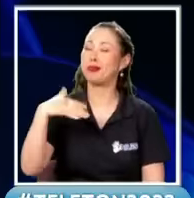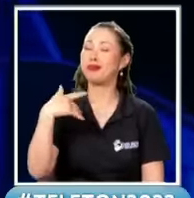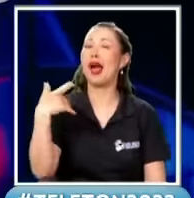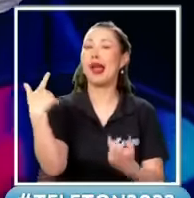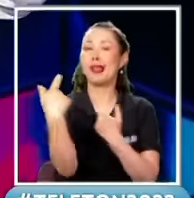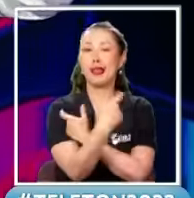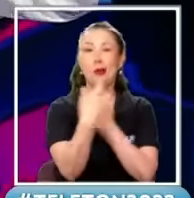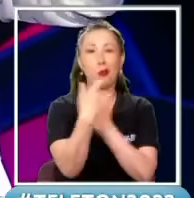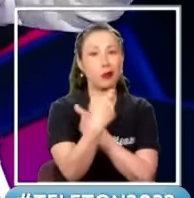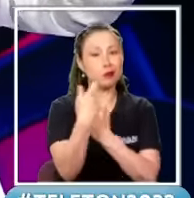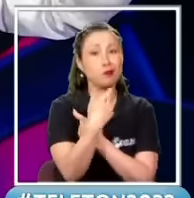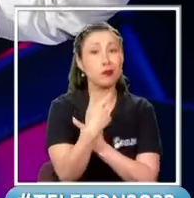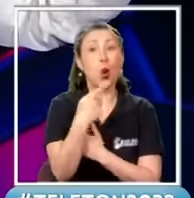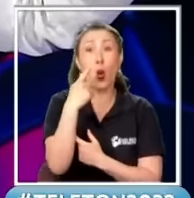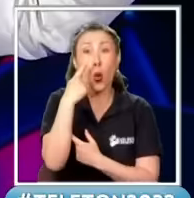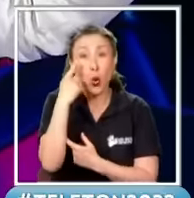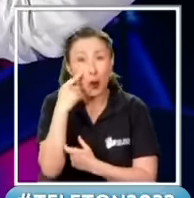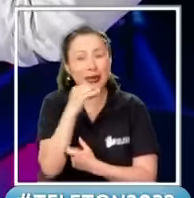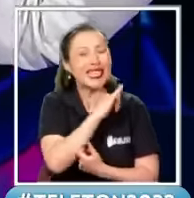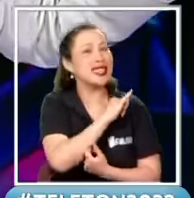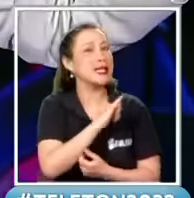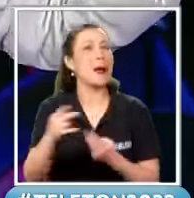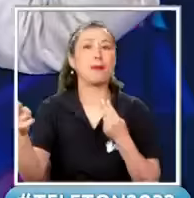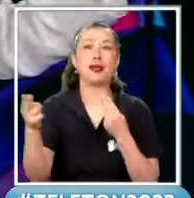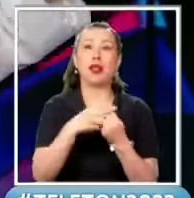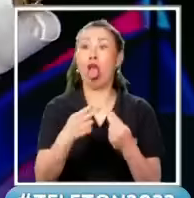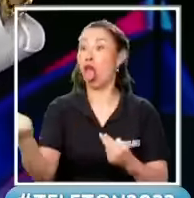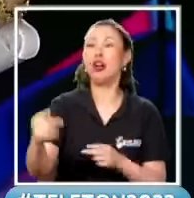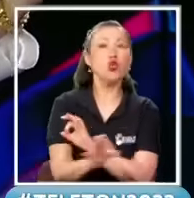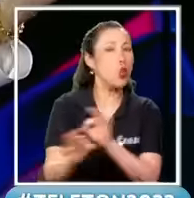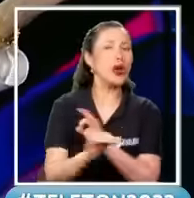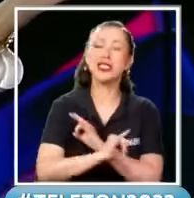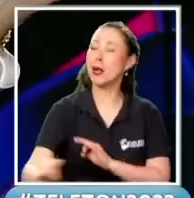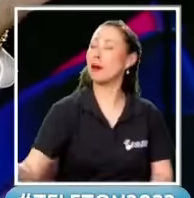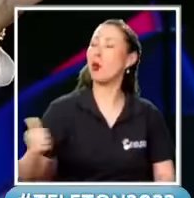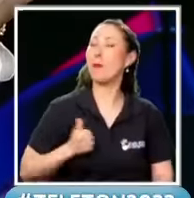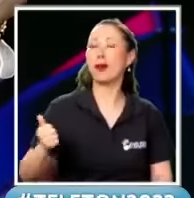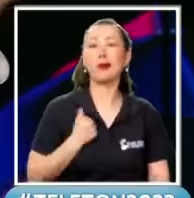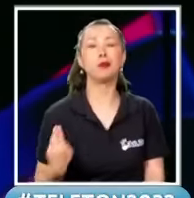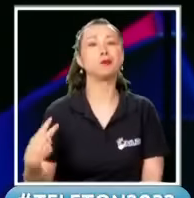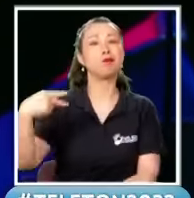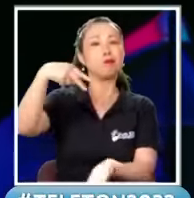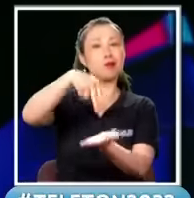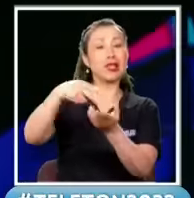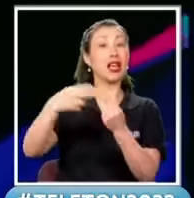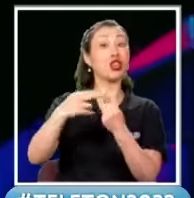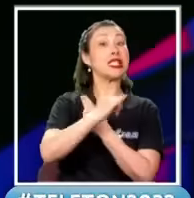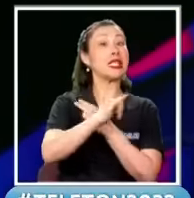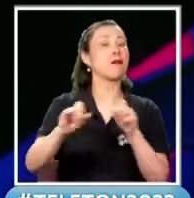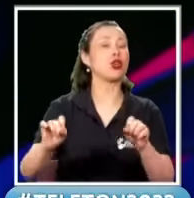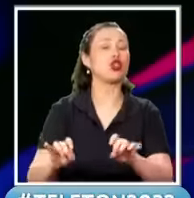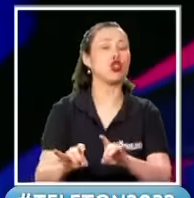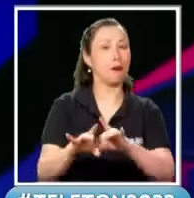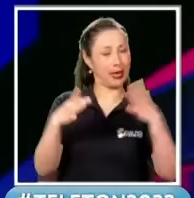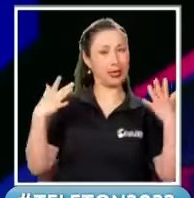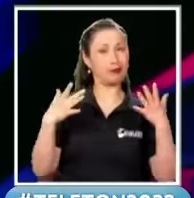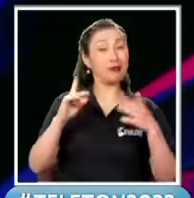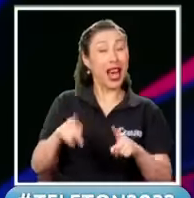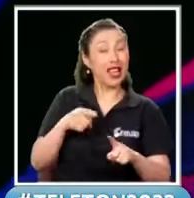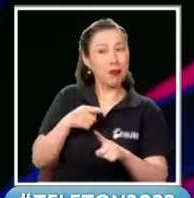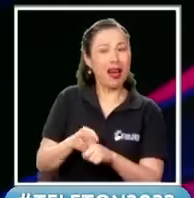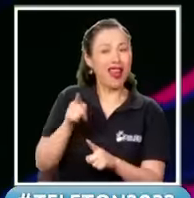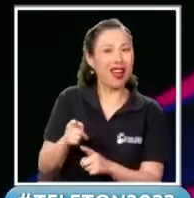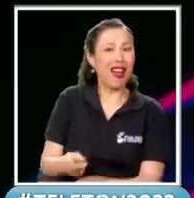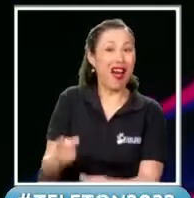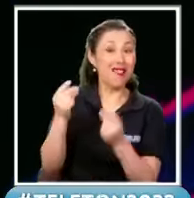que no ha estado nunca ausente de Teletón. Siempre nos sorprende. Además, tiene la capacidad